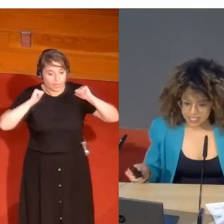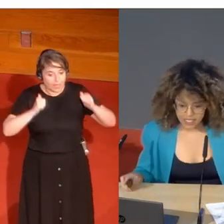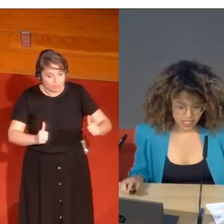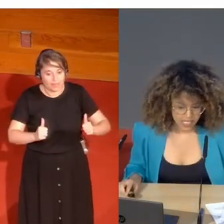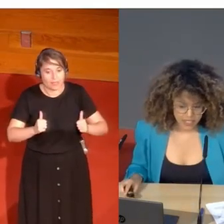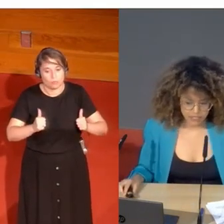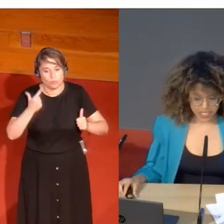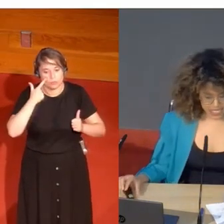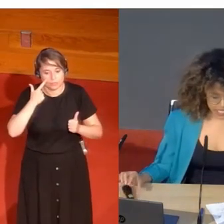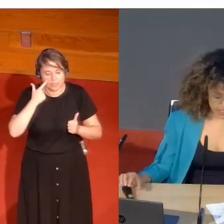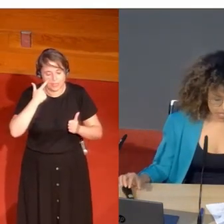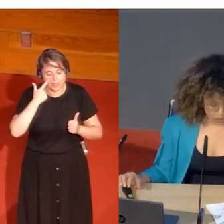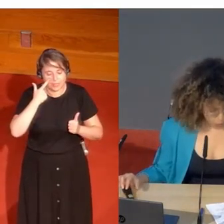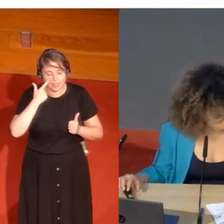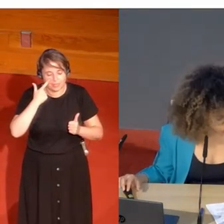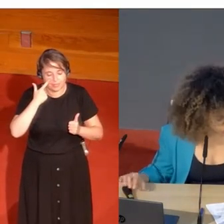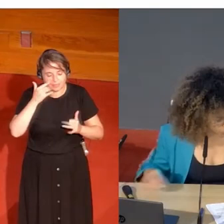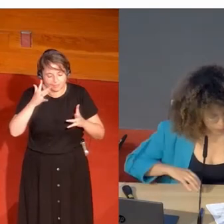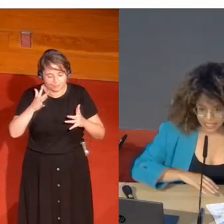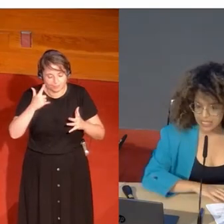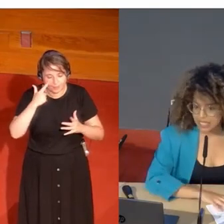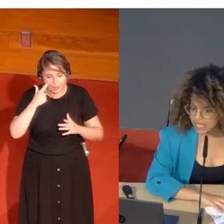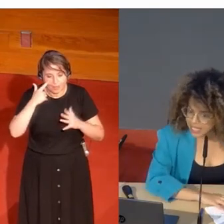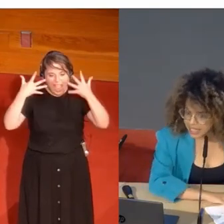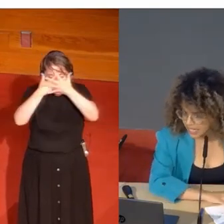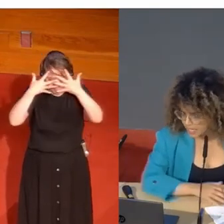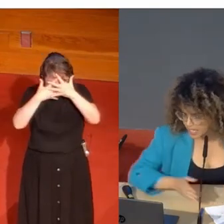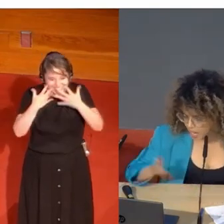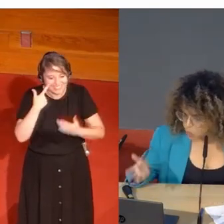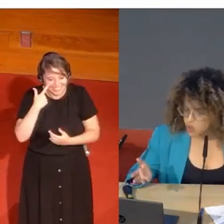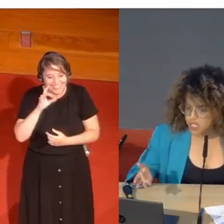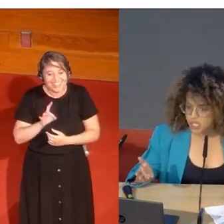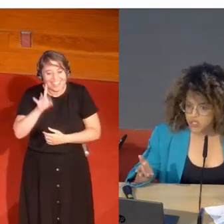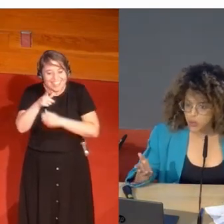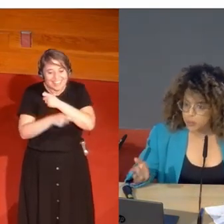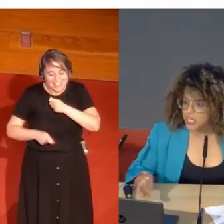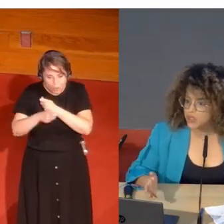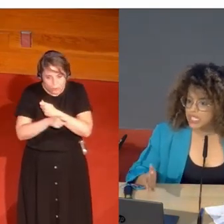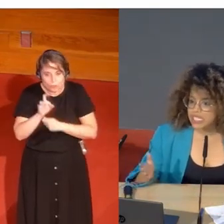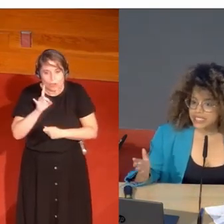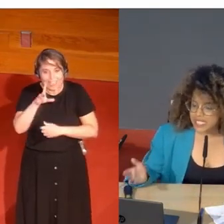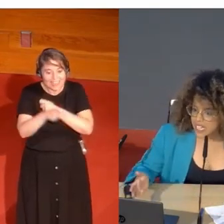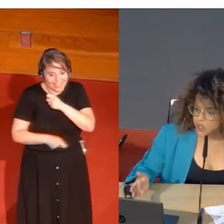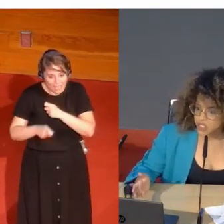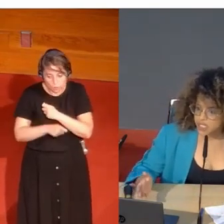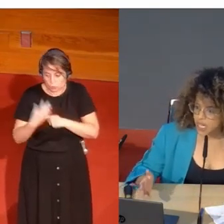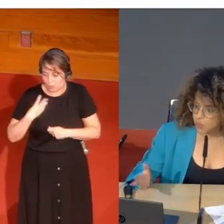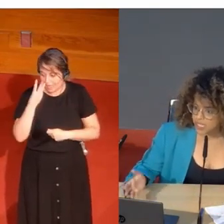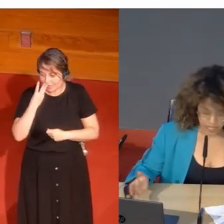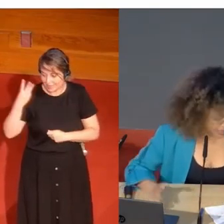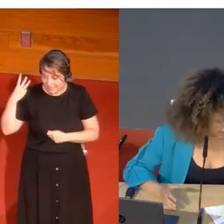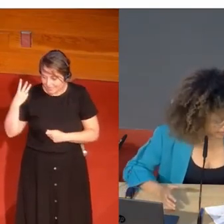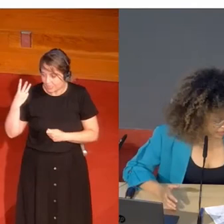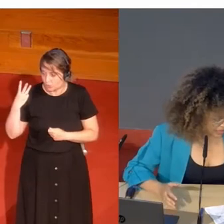Afganistán hay Afganistán ahora justo se cumplen el 15 de agosto se se cumplieron 3 años